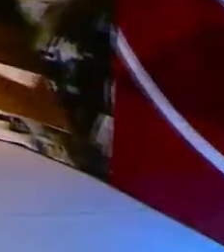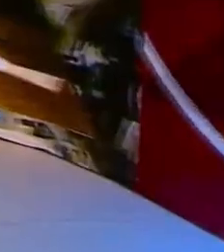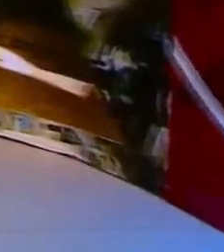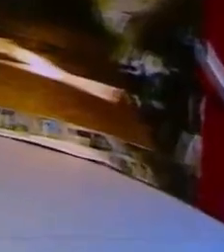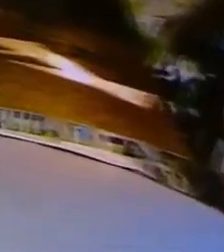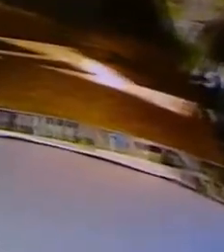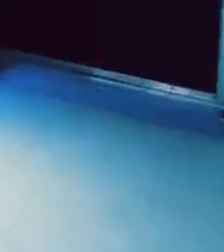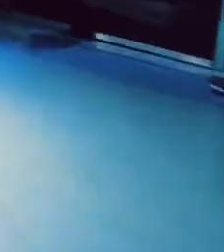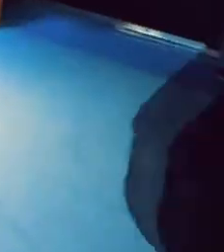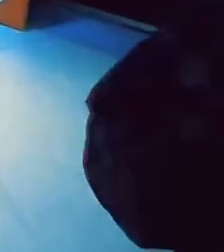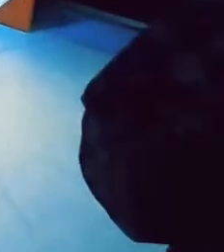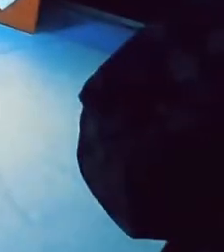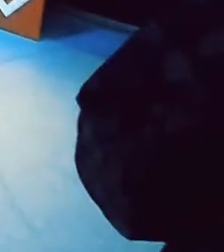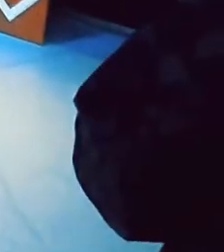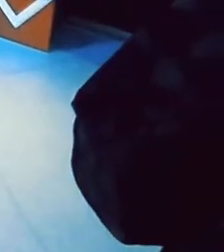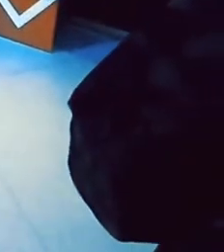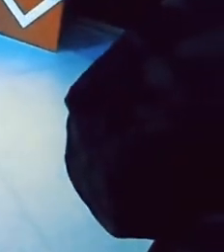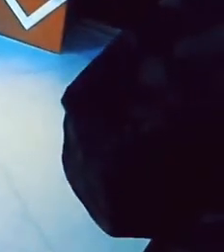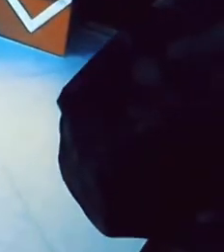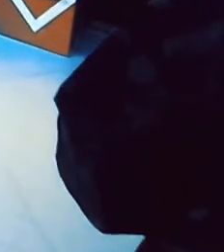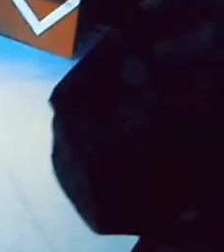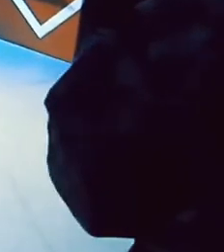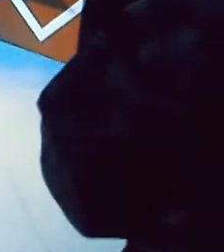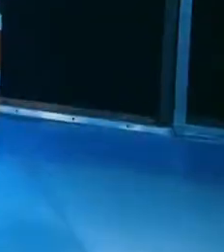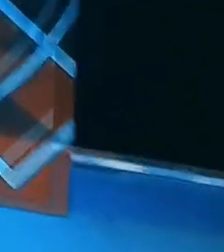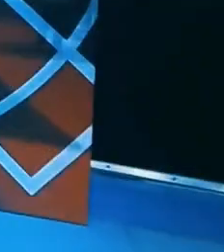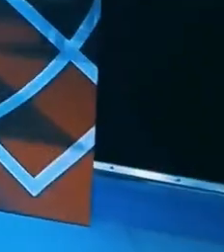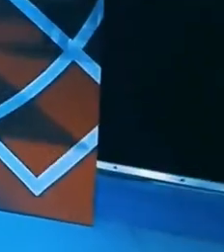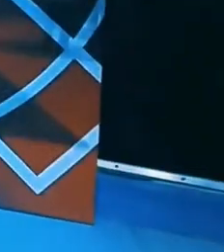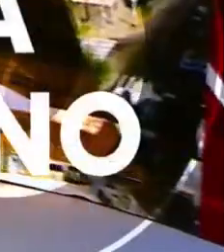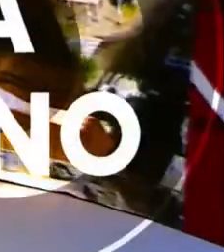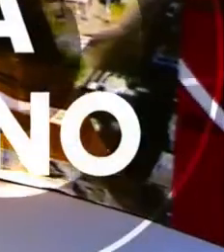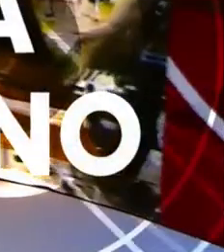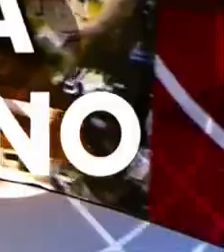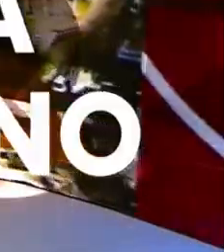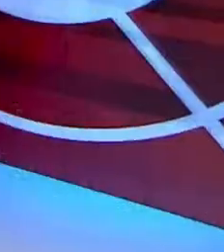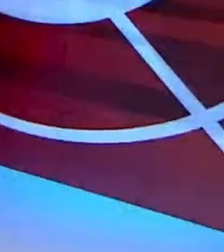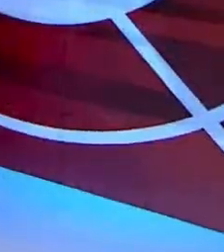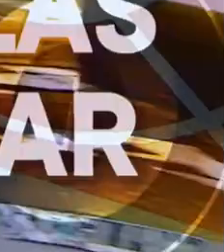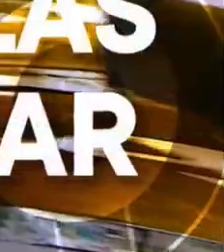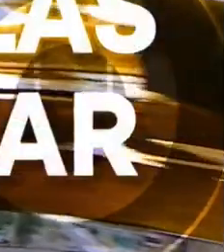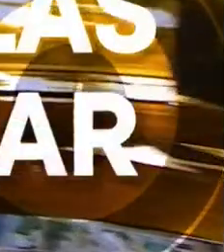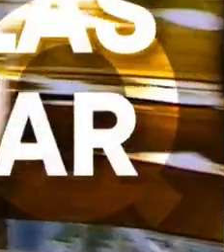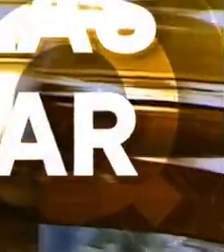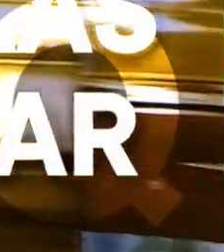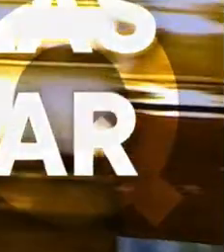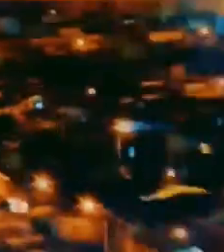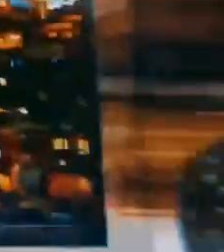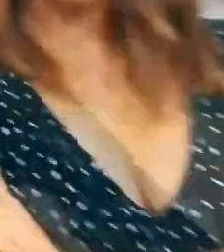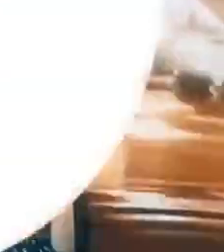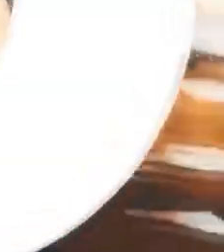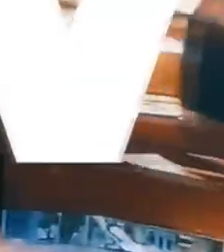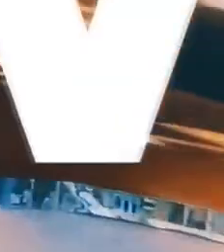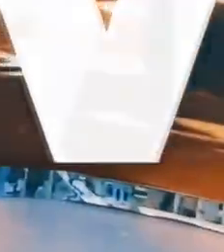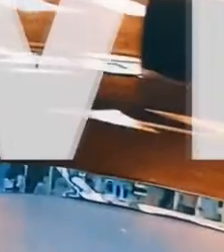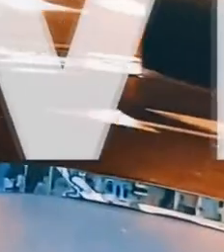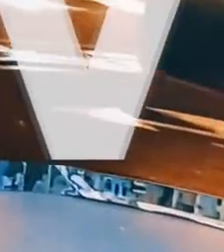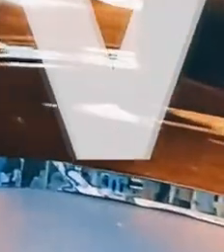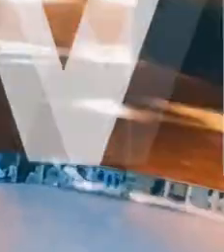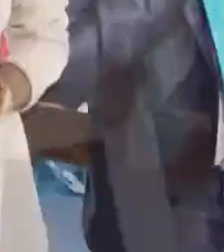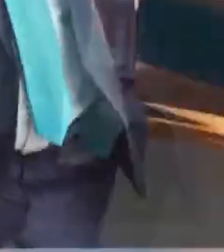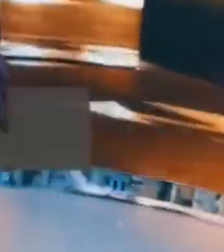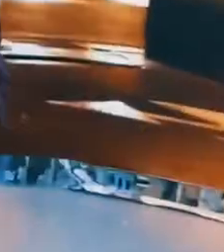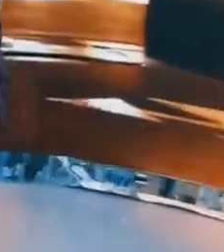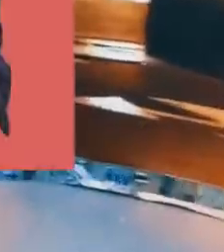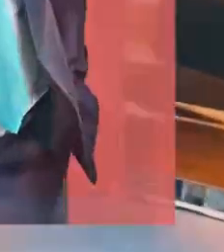lugar de la noticia. Para saber qué está pasando, sigue a Paola Moreno y Nicolás Salazar de lunes a viernes a